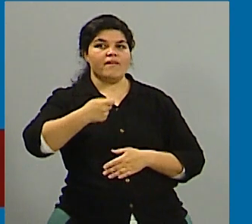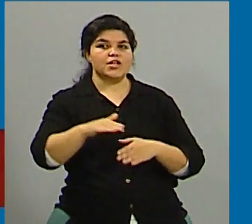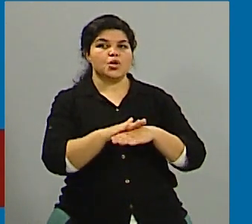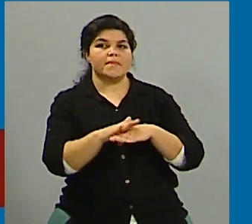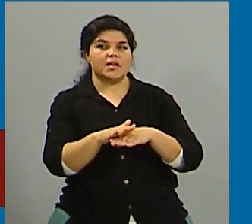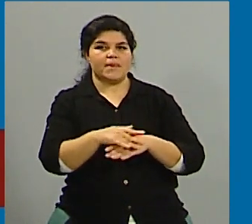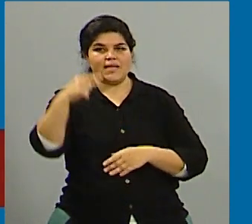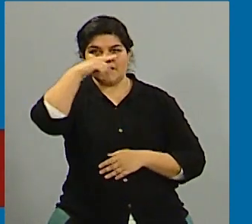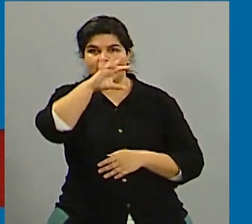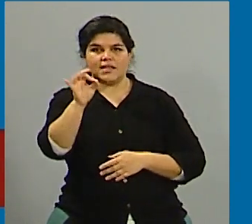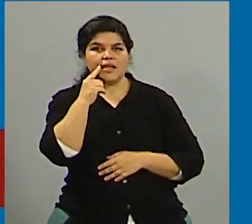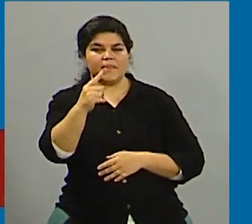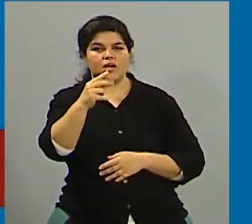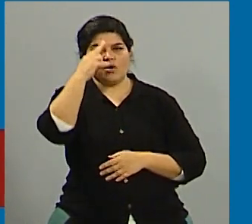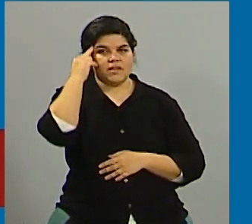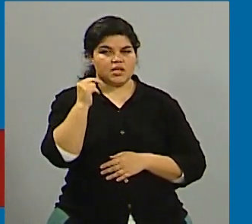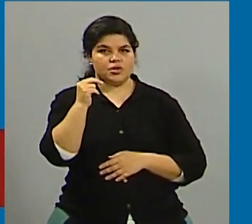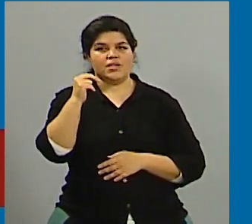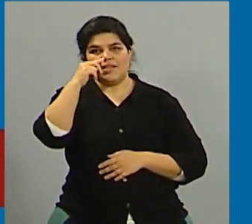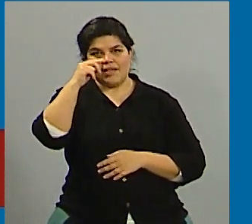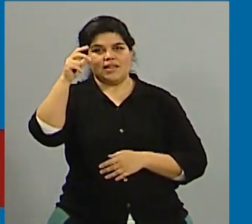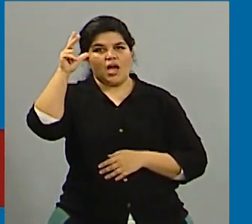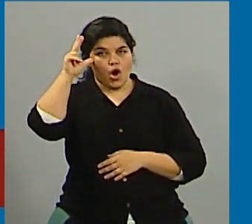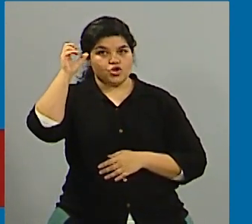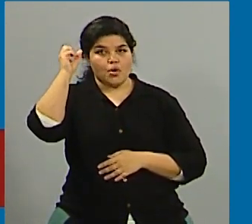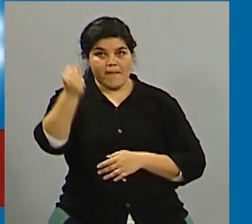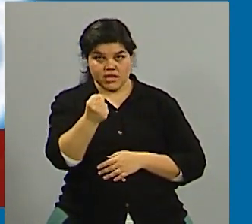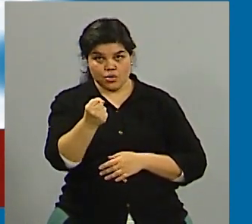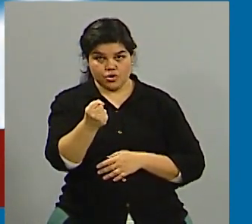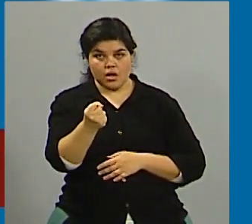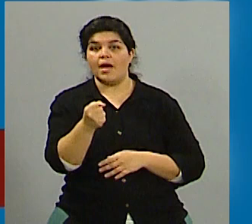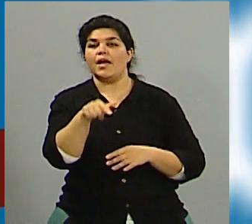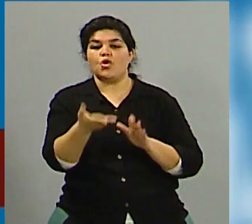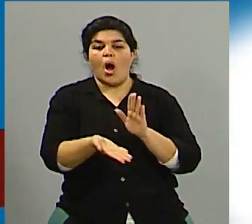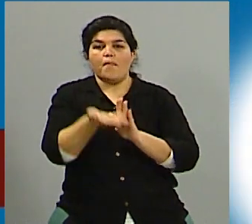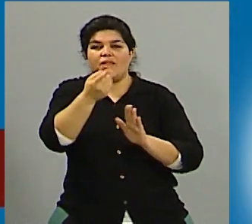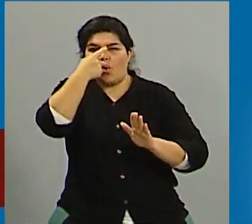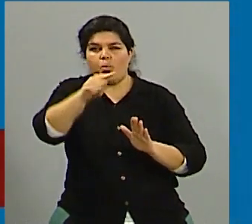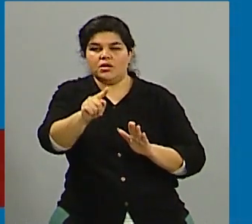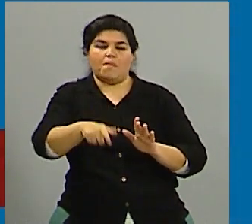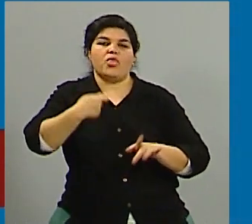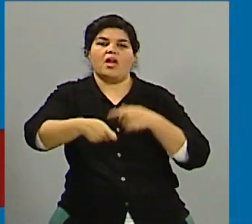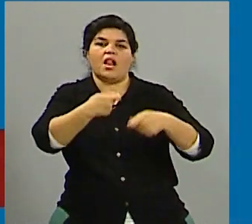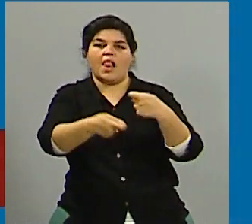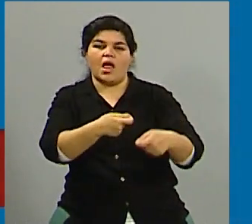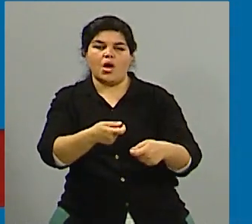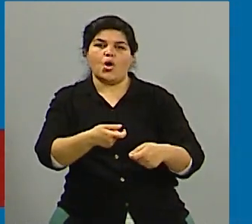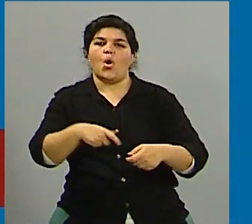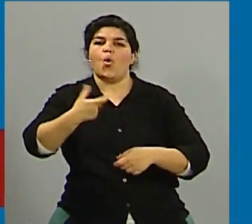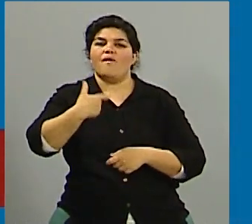en 70.938 pesos. Sí. Esto es en base al último aumento de la Ley de Movilidad Jubilatoria, que fue en el mes de